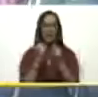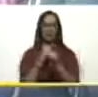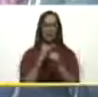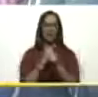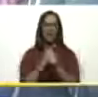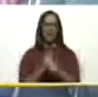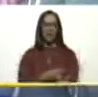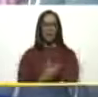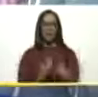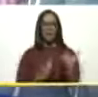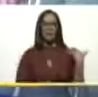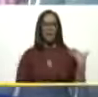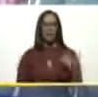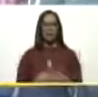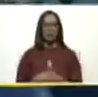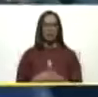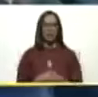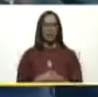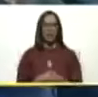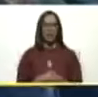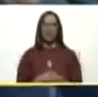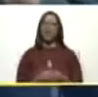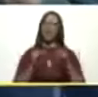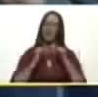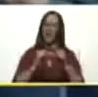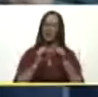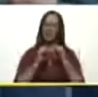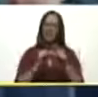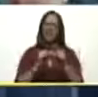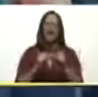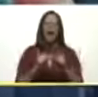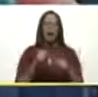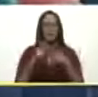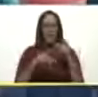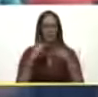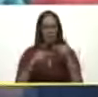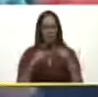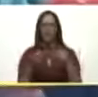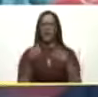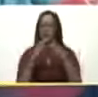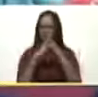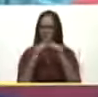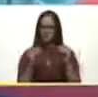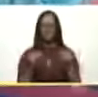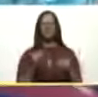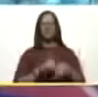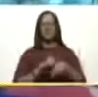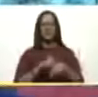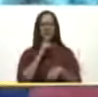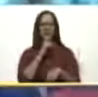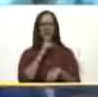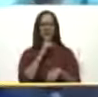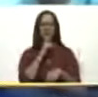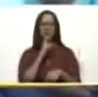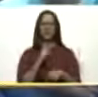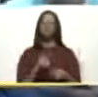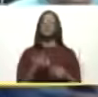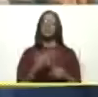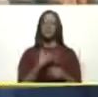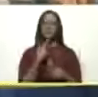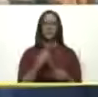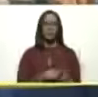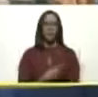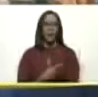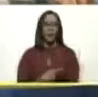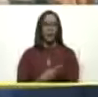hermano presidente, que nos da continuidad productiva, además de todo. en tiempos difíciles, pero además de ello, lo que acaba de decir nuestro hermano